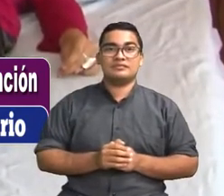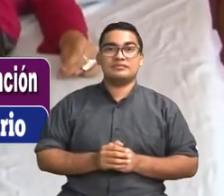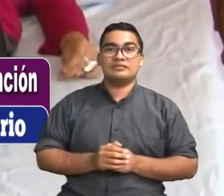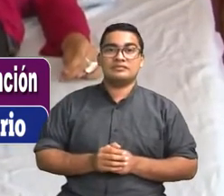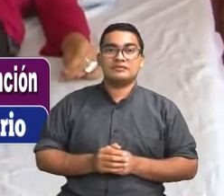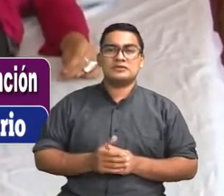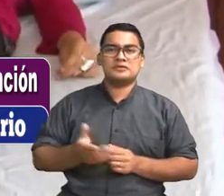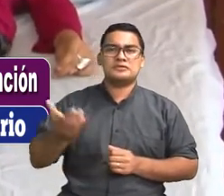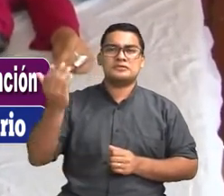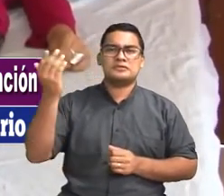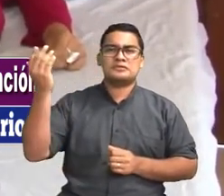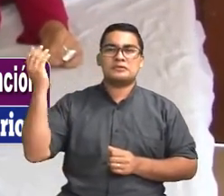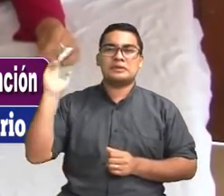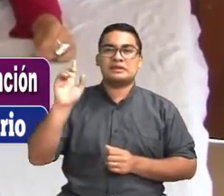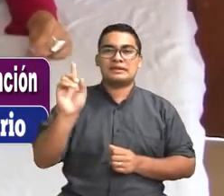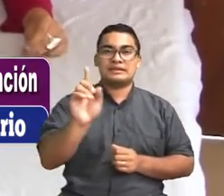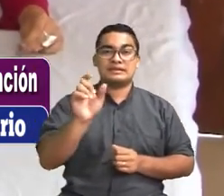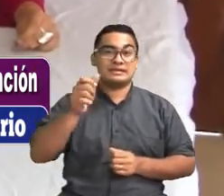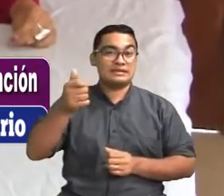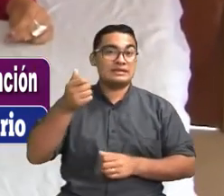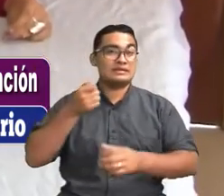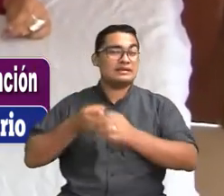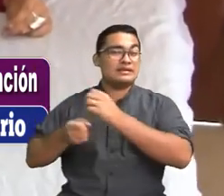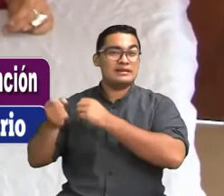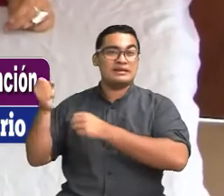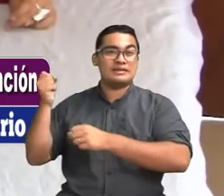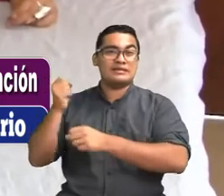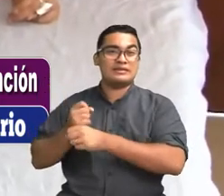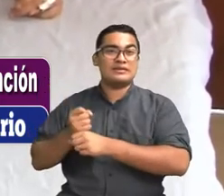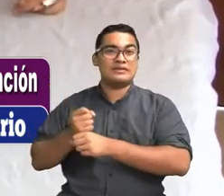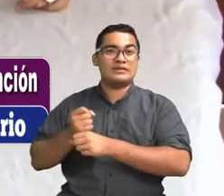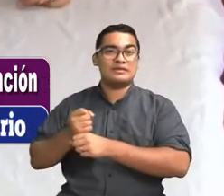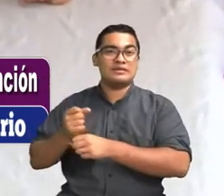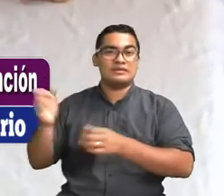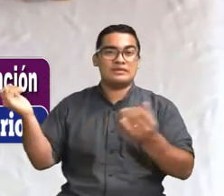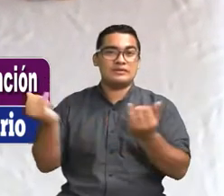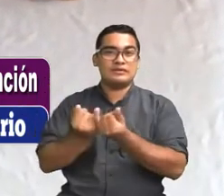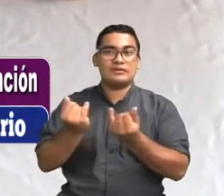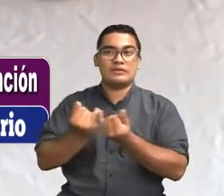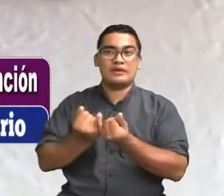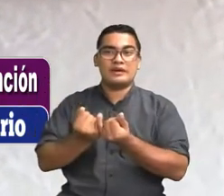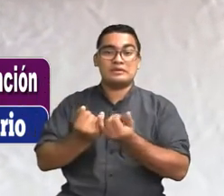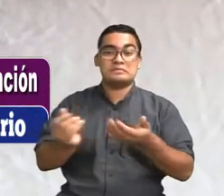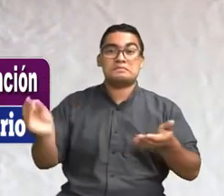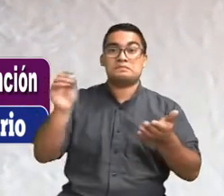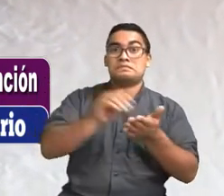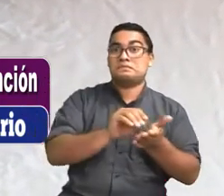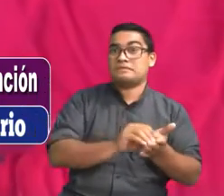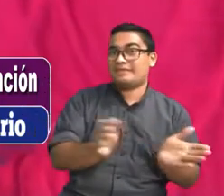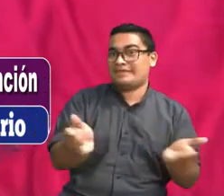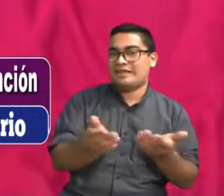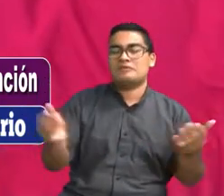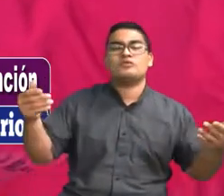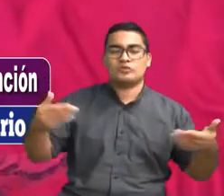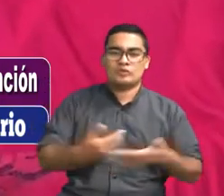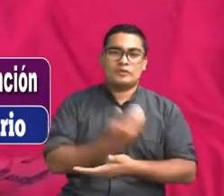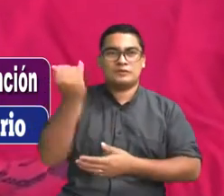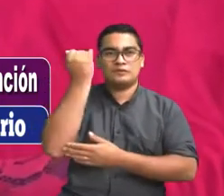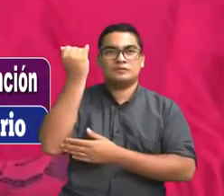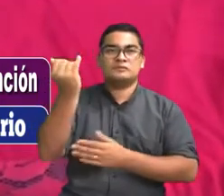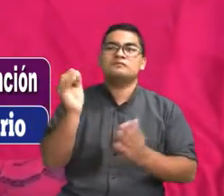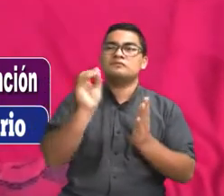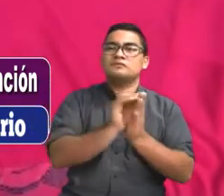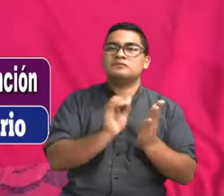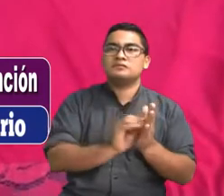que vimos durante 16 años que nacían los niños y estaban en una especie de subregistro. Así es. Y eso es importante también,